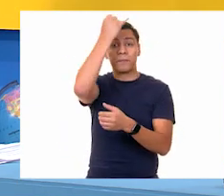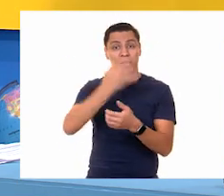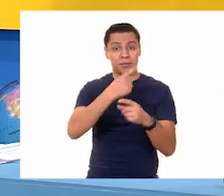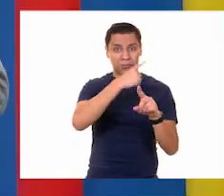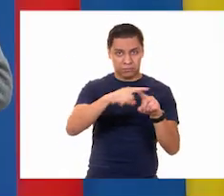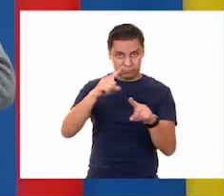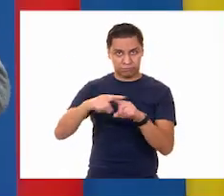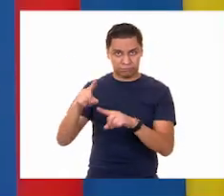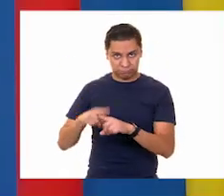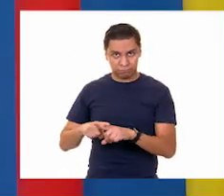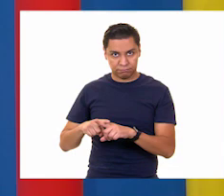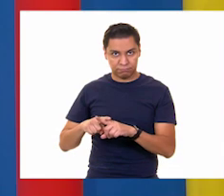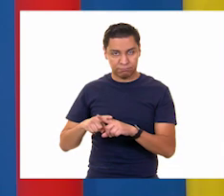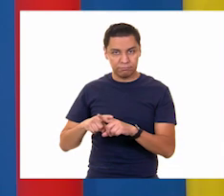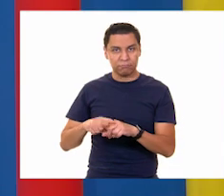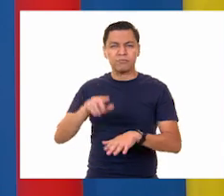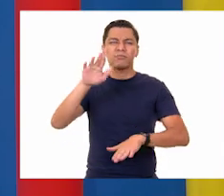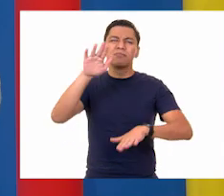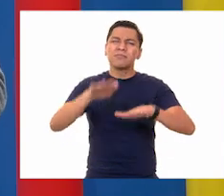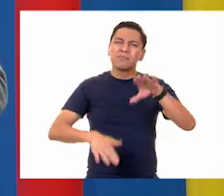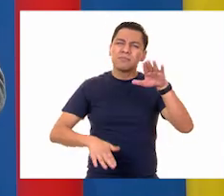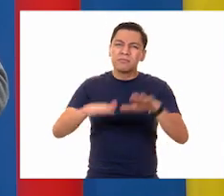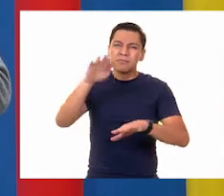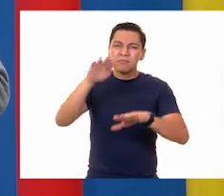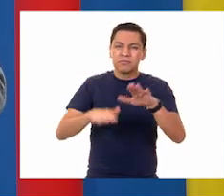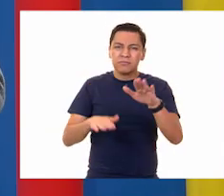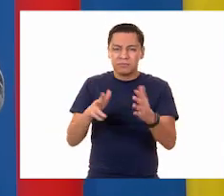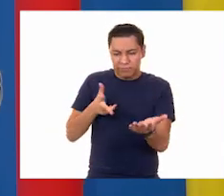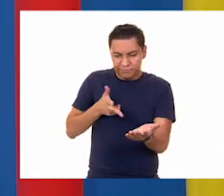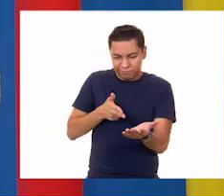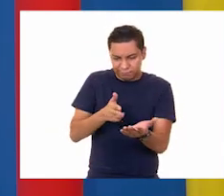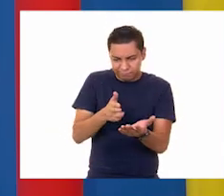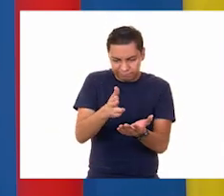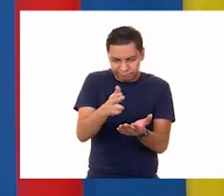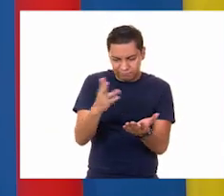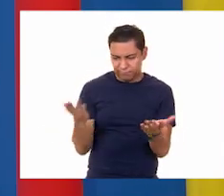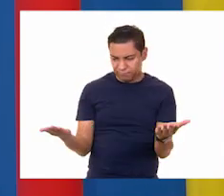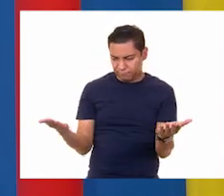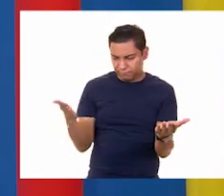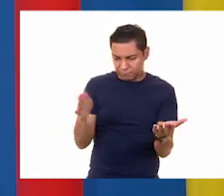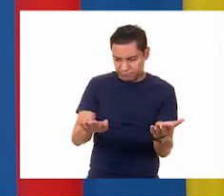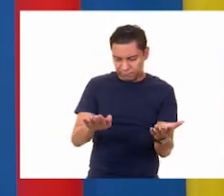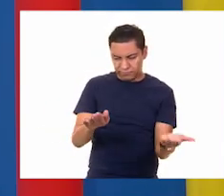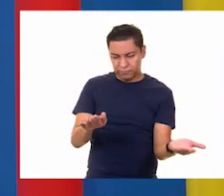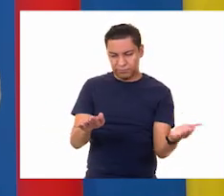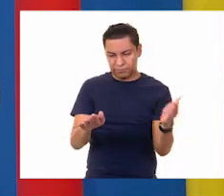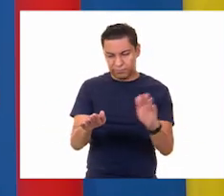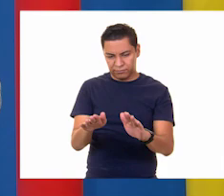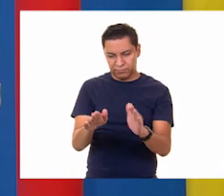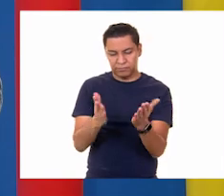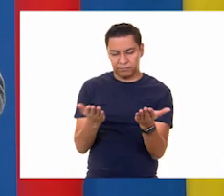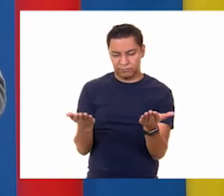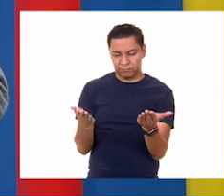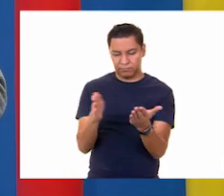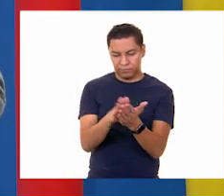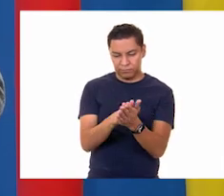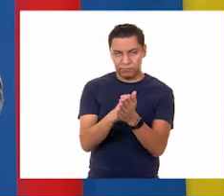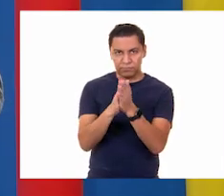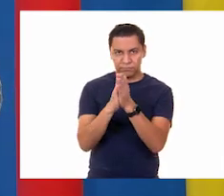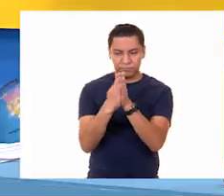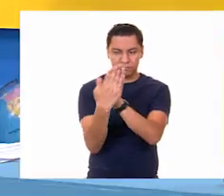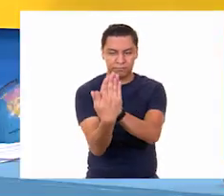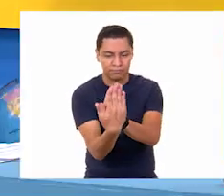ellas. A veces recortamos las columnas para que quedaran juntas las partes del texto en que se trataba un mismo